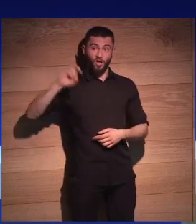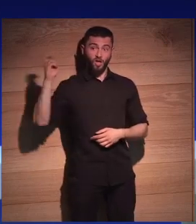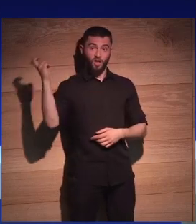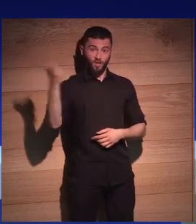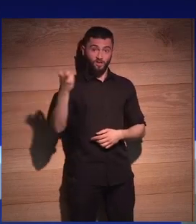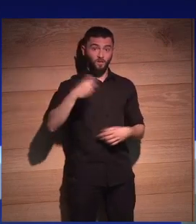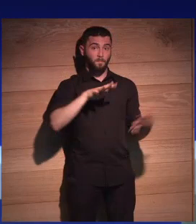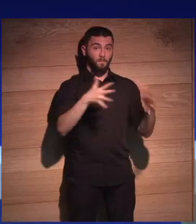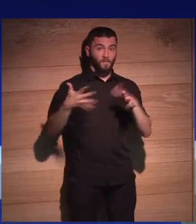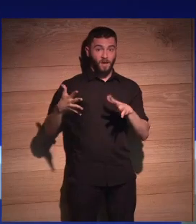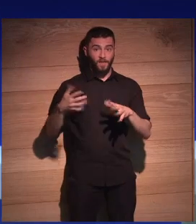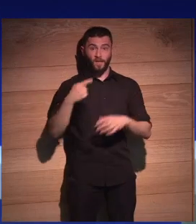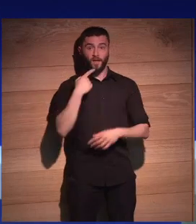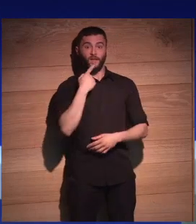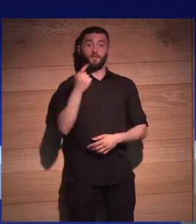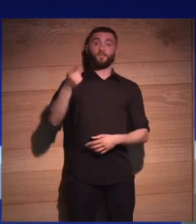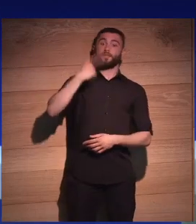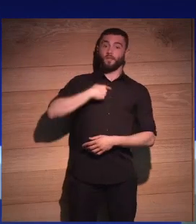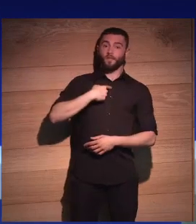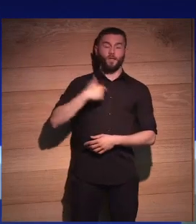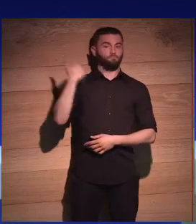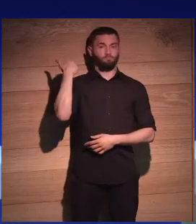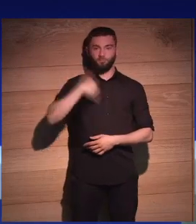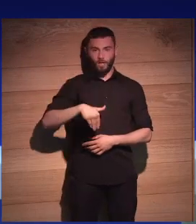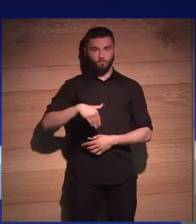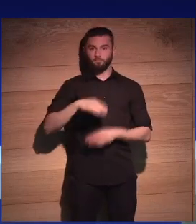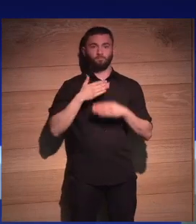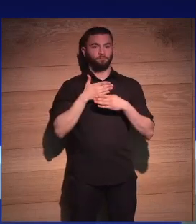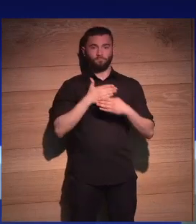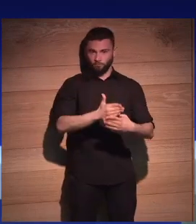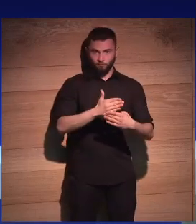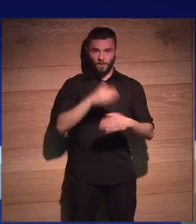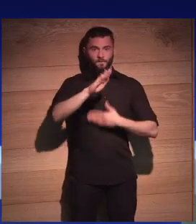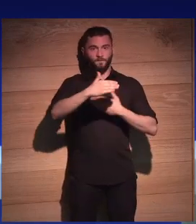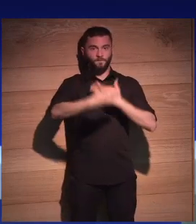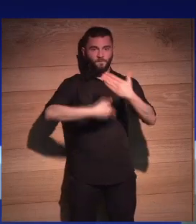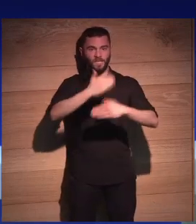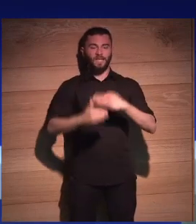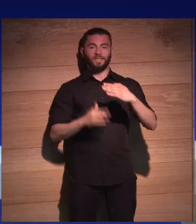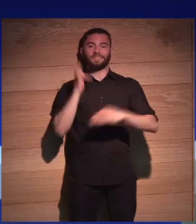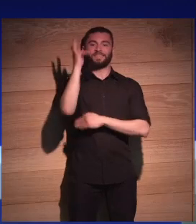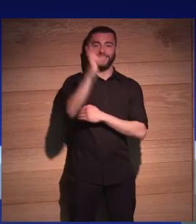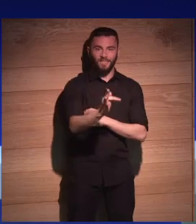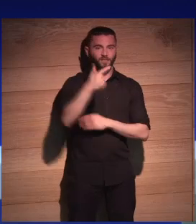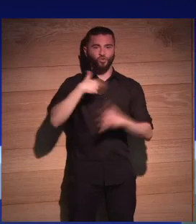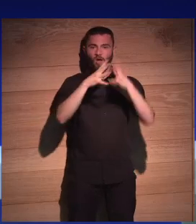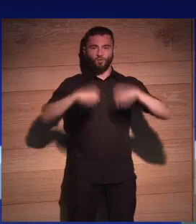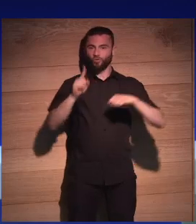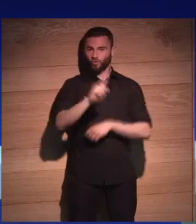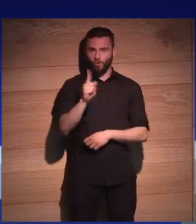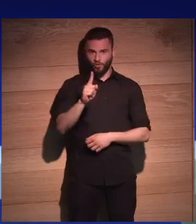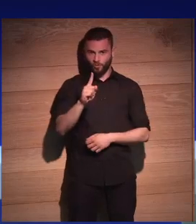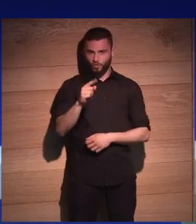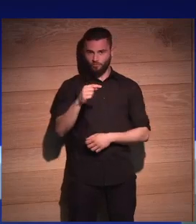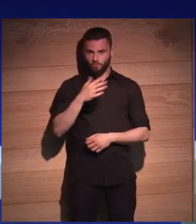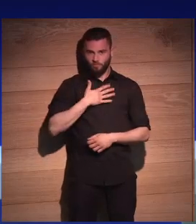bien, ya hicisteis bastante de eso, ahora hay que pasar a la siguiente fase. Yo no estoy de acuerdo, yo creo que no está bien. Yo creo que todavía dentro